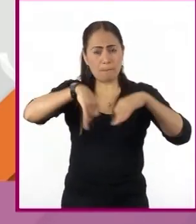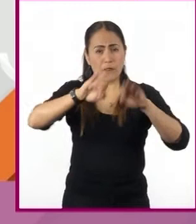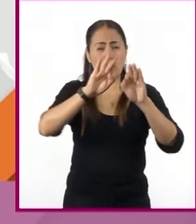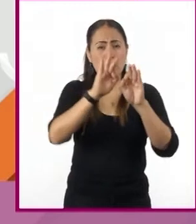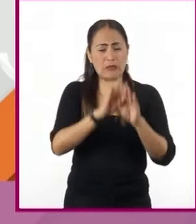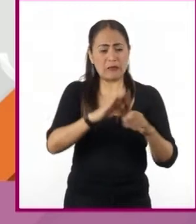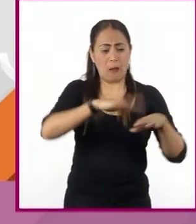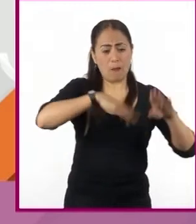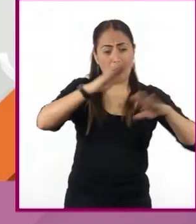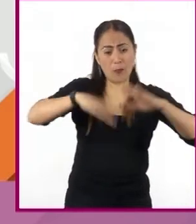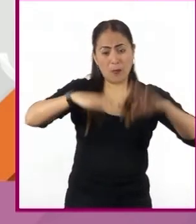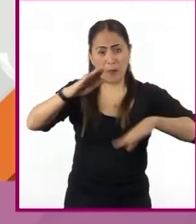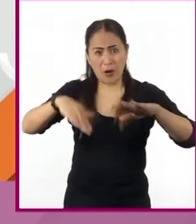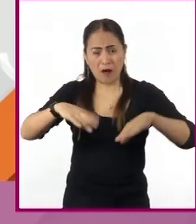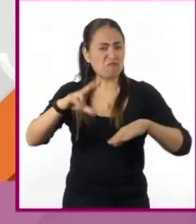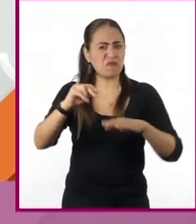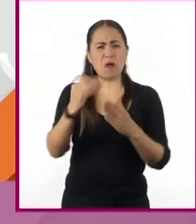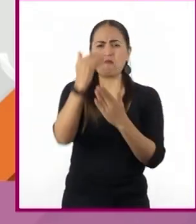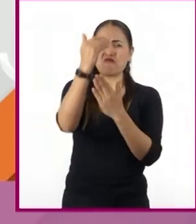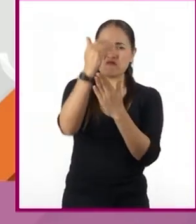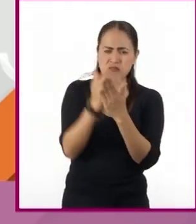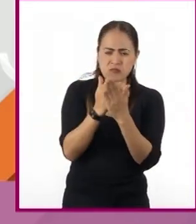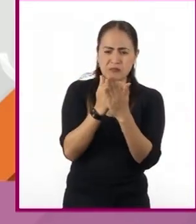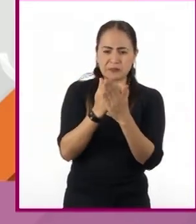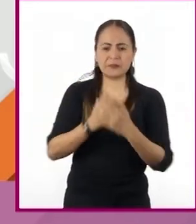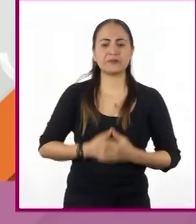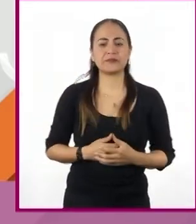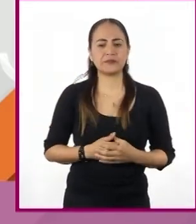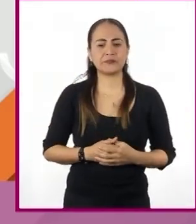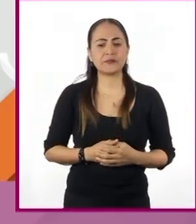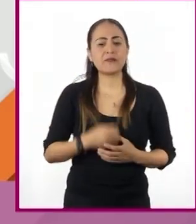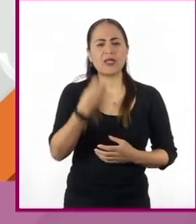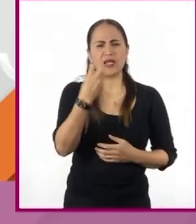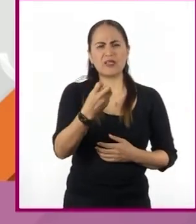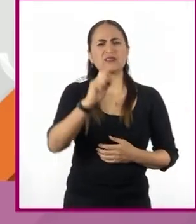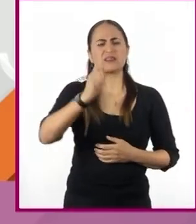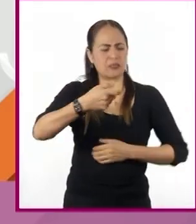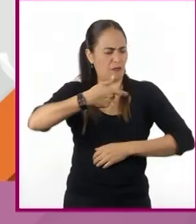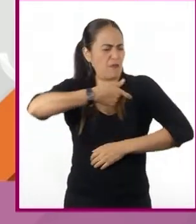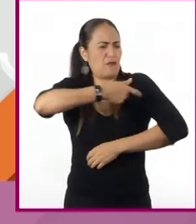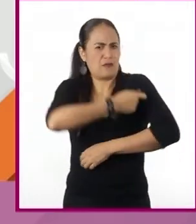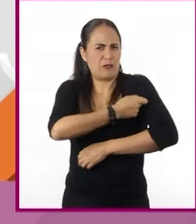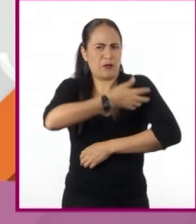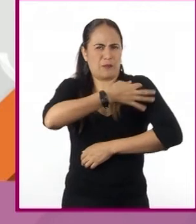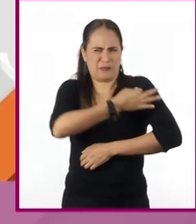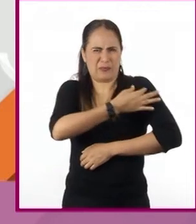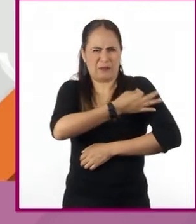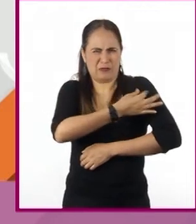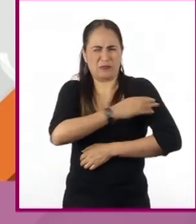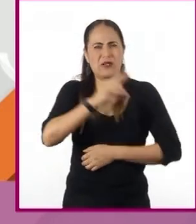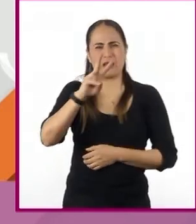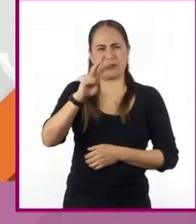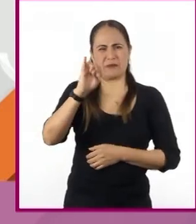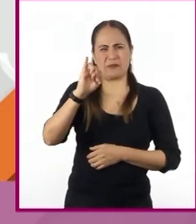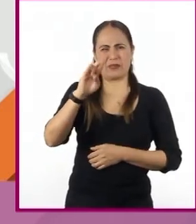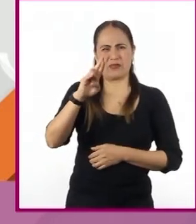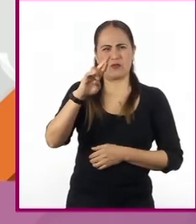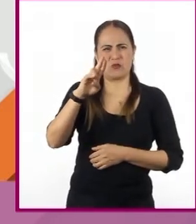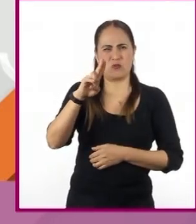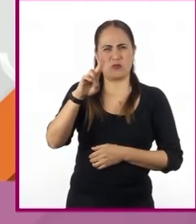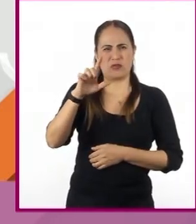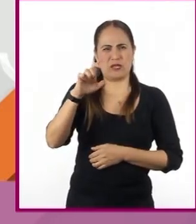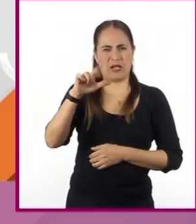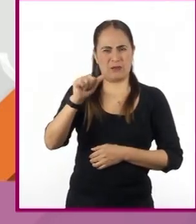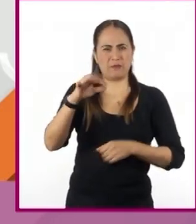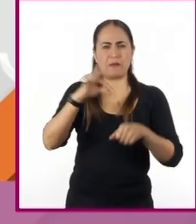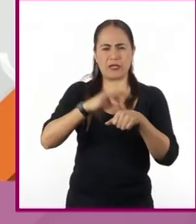las tasas de mortalidad. Esto se relaciona con la vacuna contra la viruela que desarrolló el médico Edward Jenner